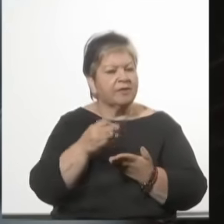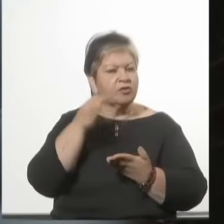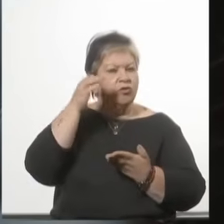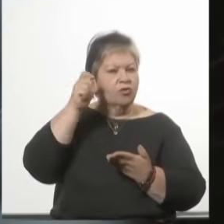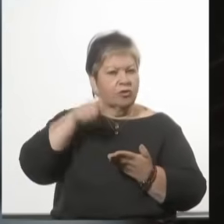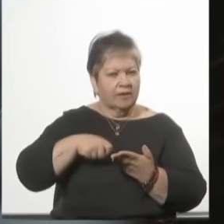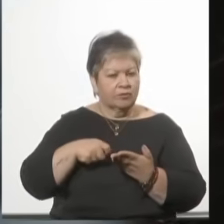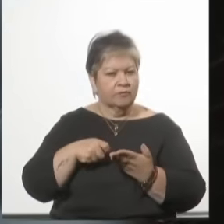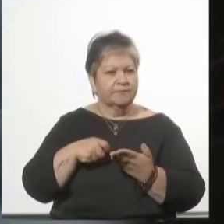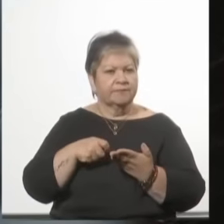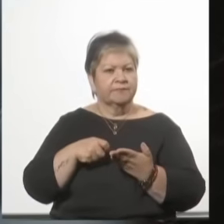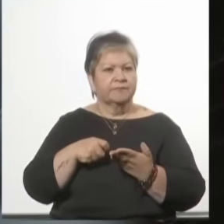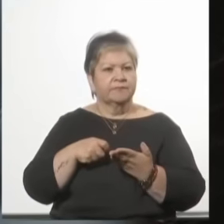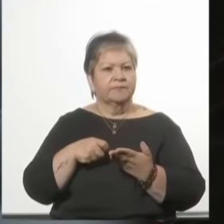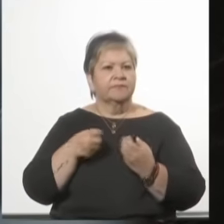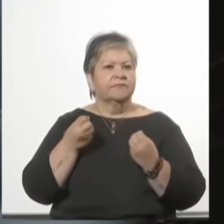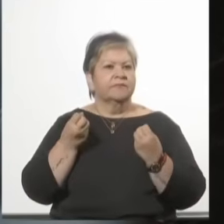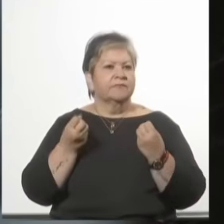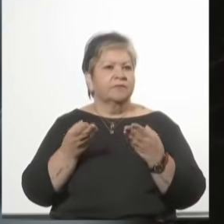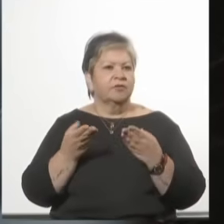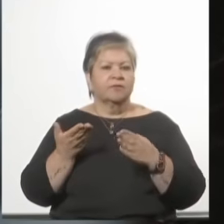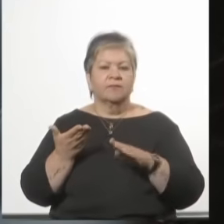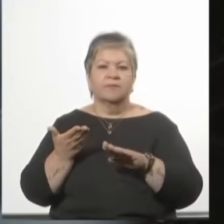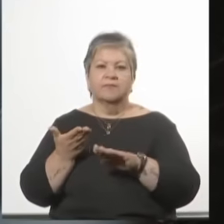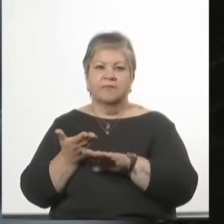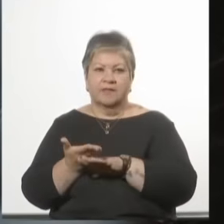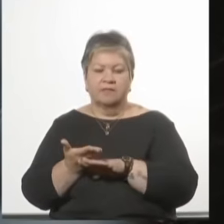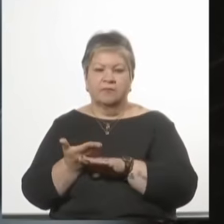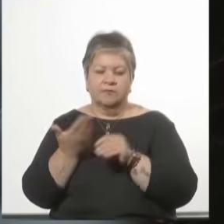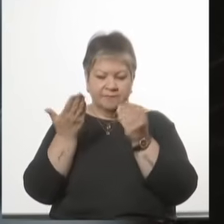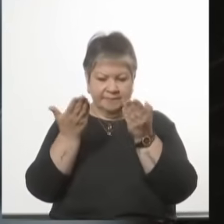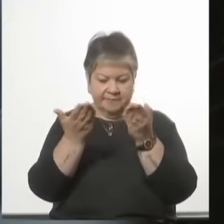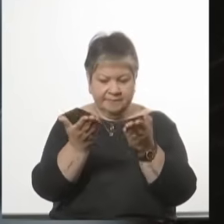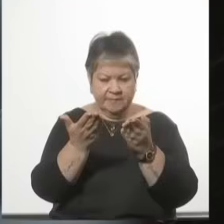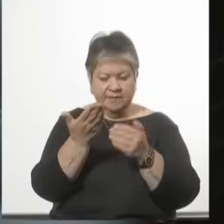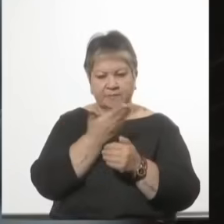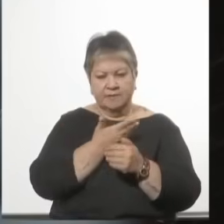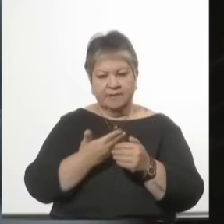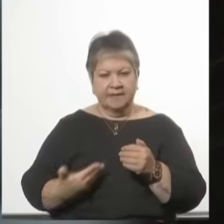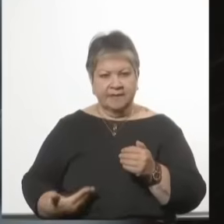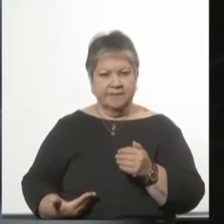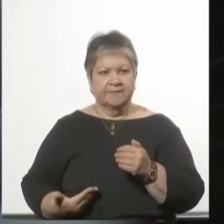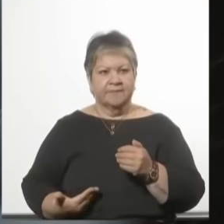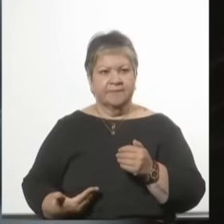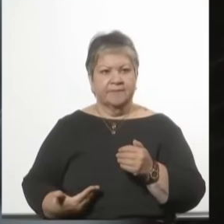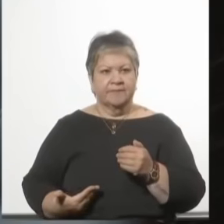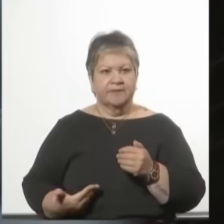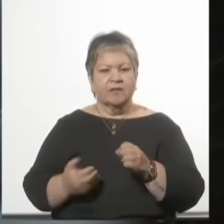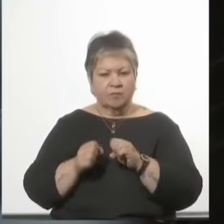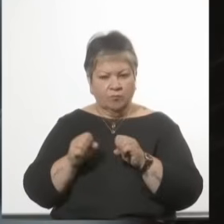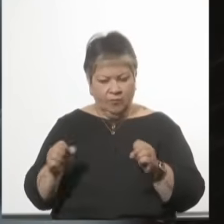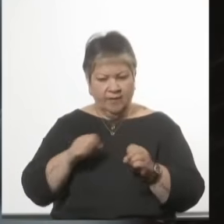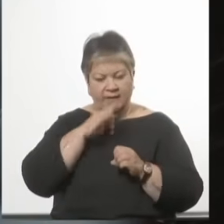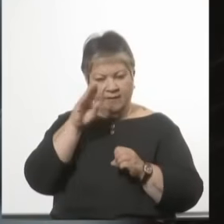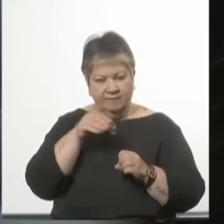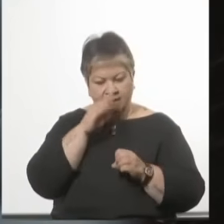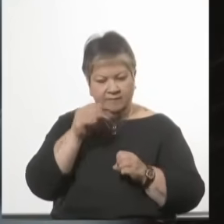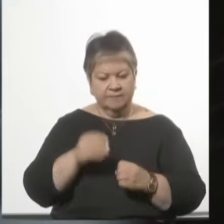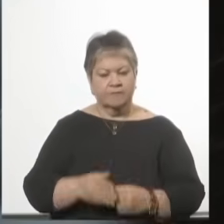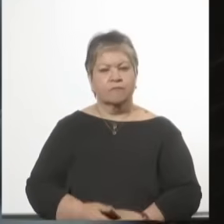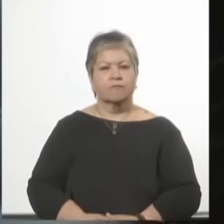cual estamos solicitando a través suyo, Presidenta, a este cuerpo que así se le permita.